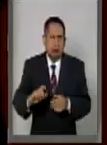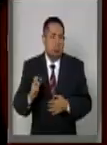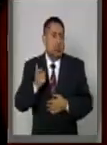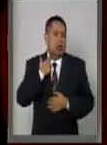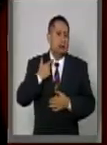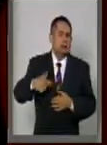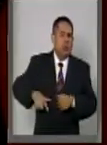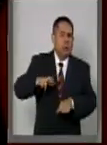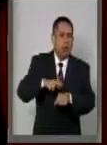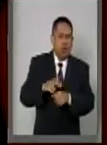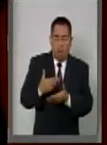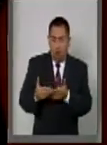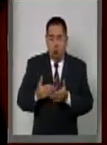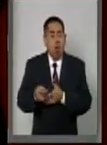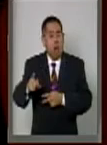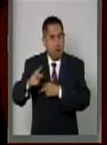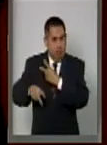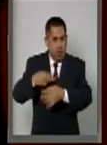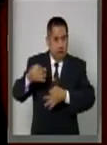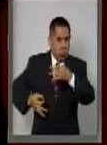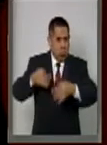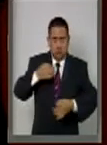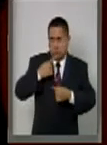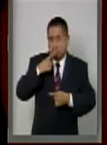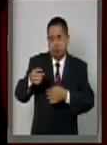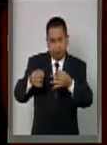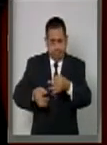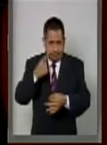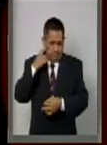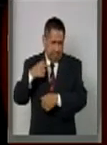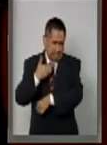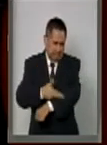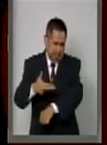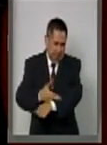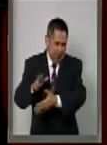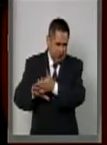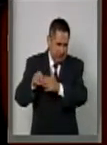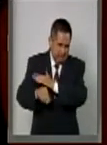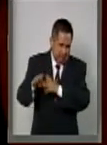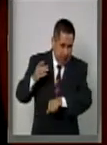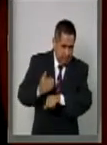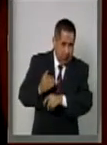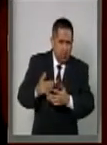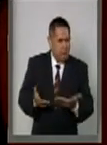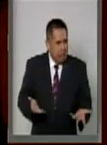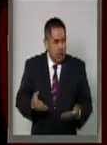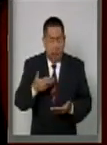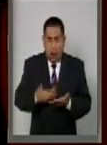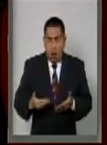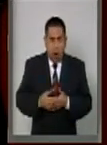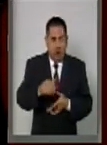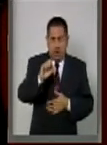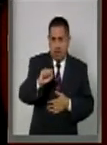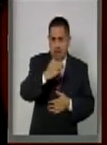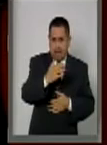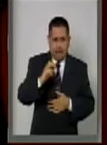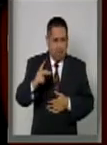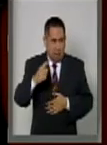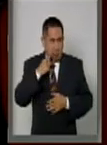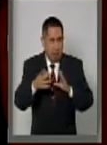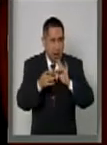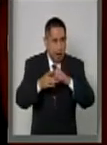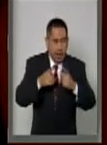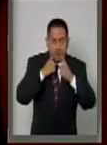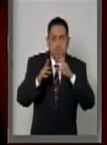exgobernadores que hoy enfrentan procesos penales y que ahora lo que estaría obligada a la Secretaría es a convertirse